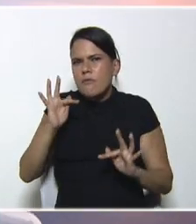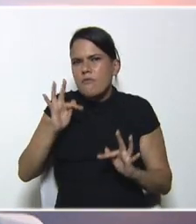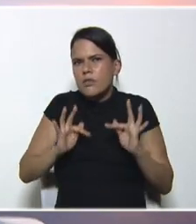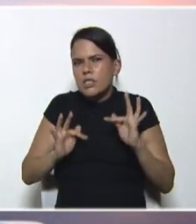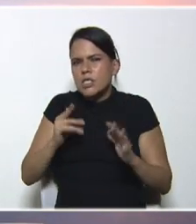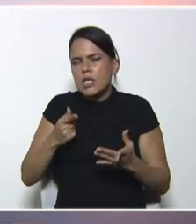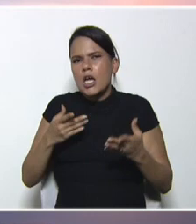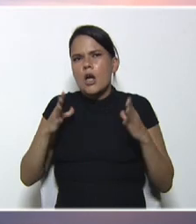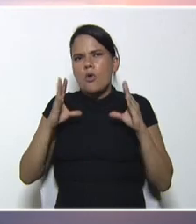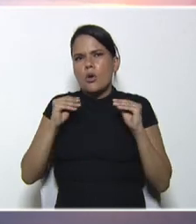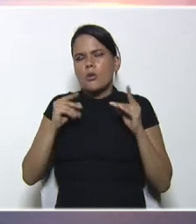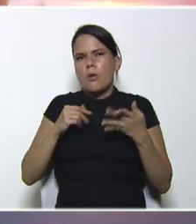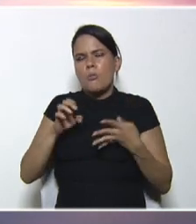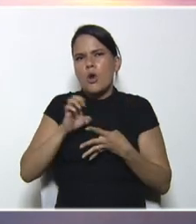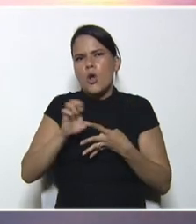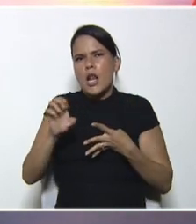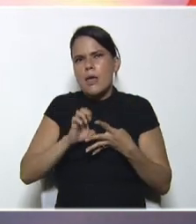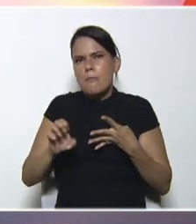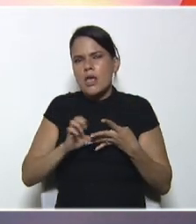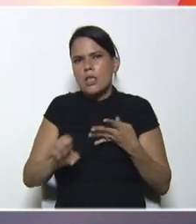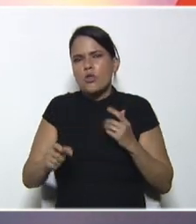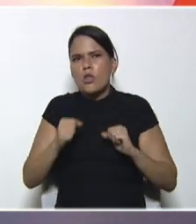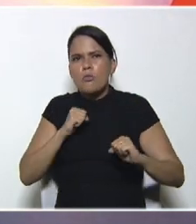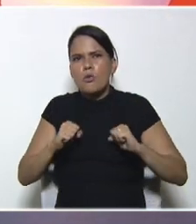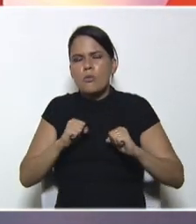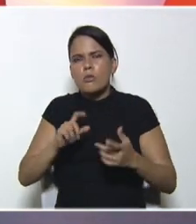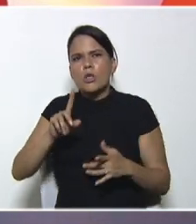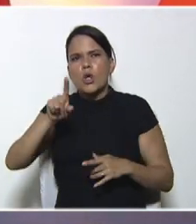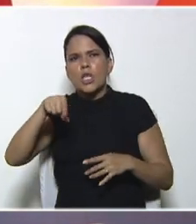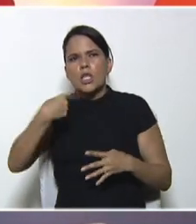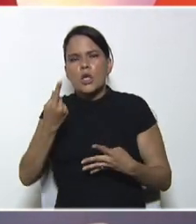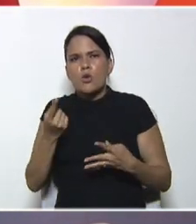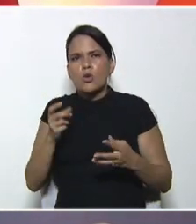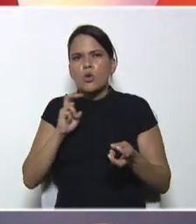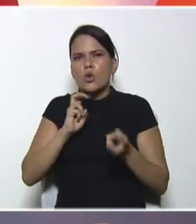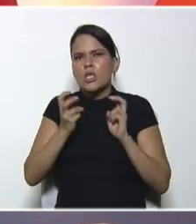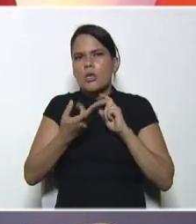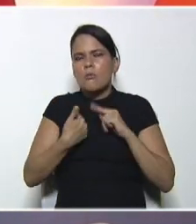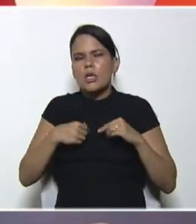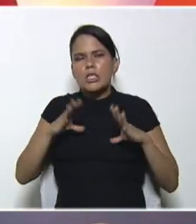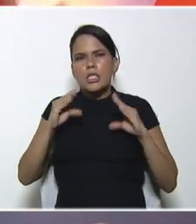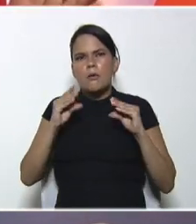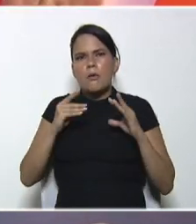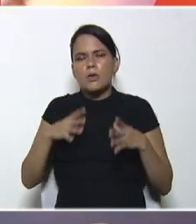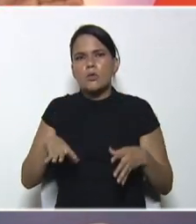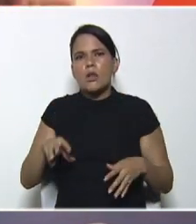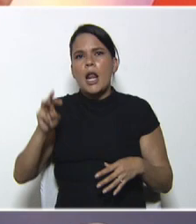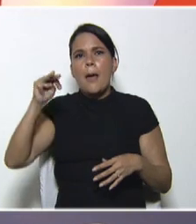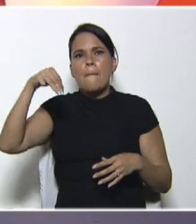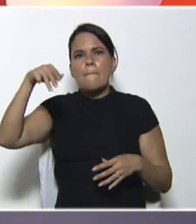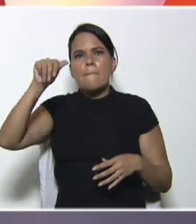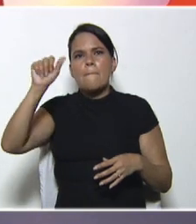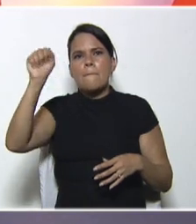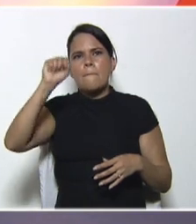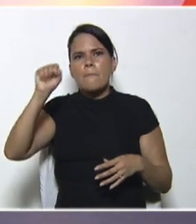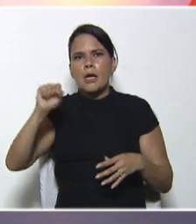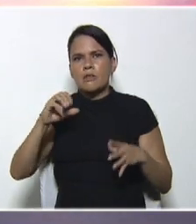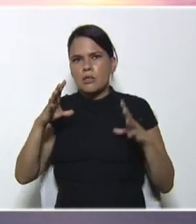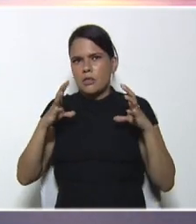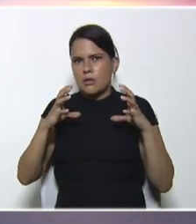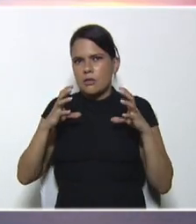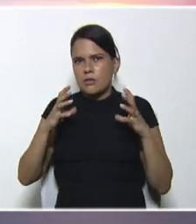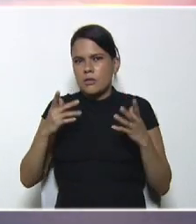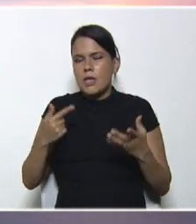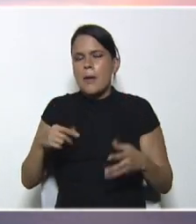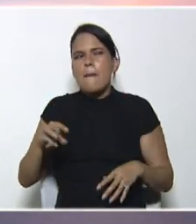hablamos sobre los elementos del movimiento, entre otros temas, se hablaba sobre la masa y diferencia entre masa y peso.